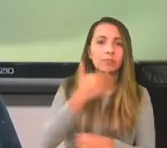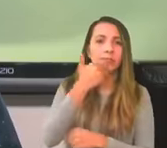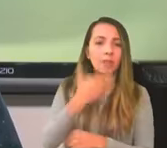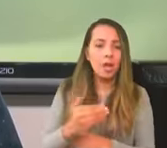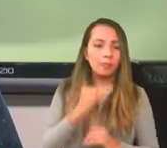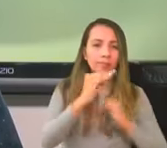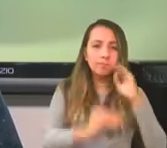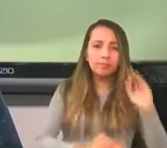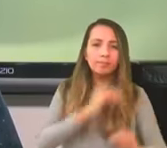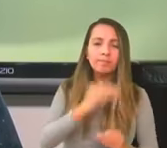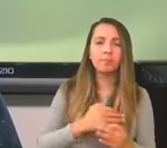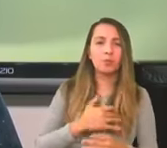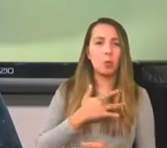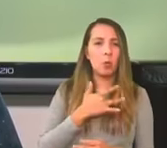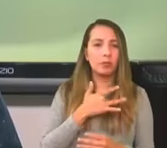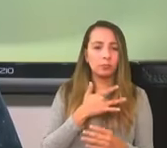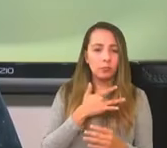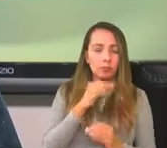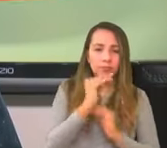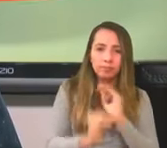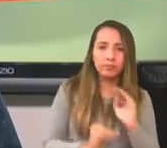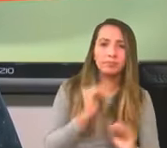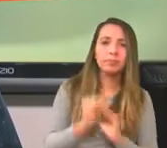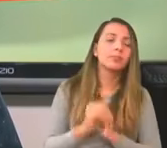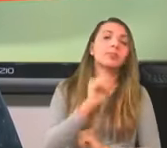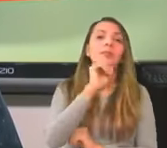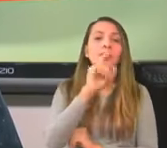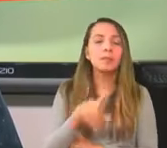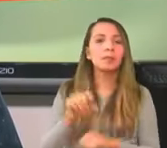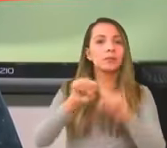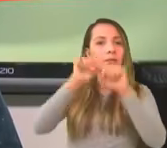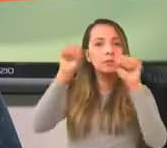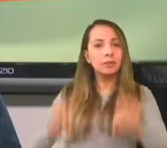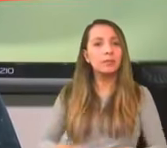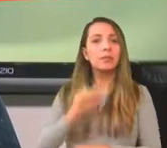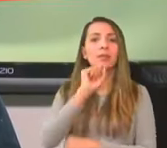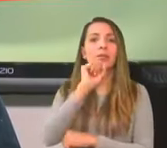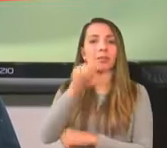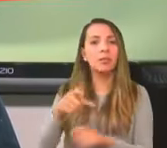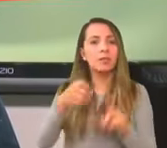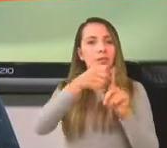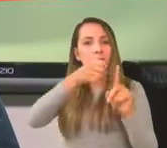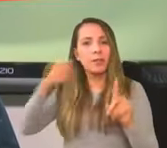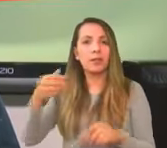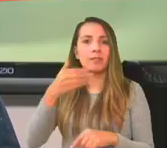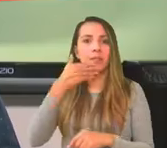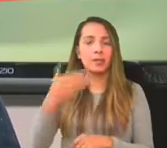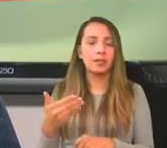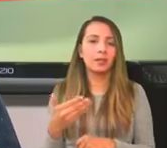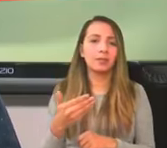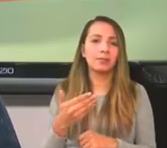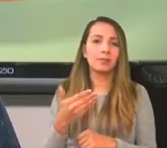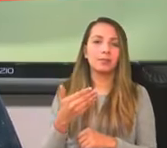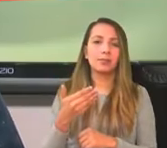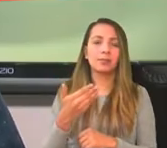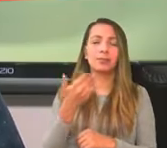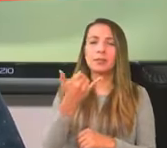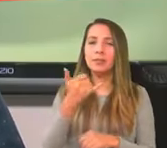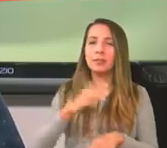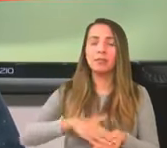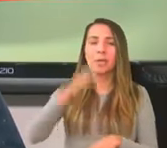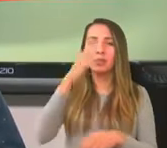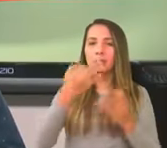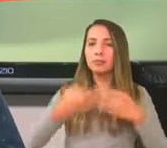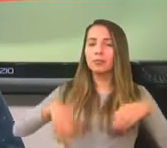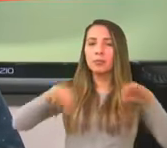afectivamente desde el corazón y desde lo sistemático y desde la organización. Y sobre todo con